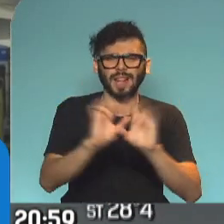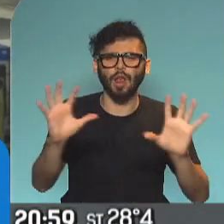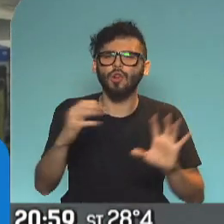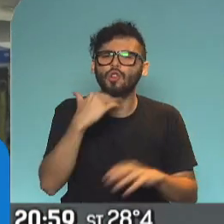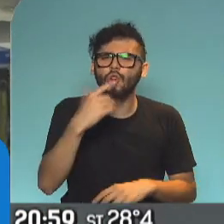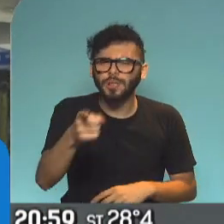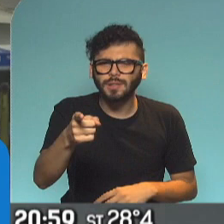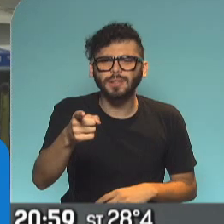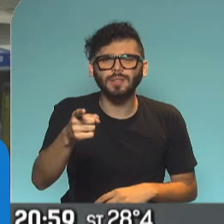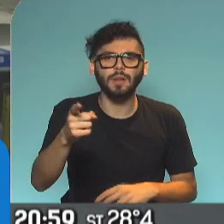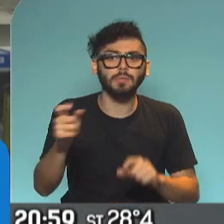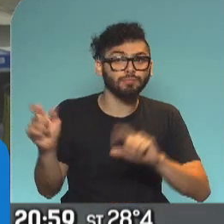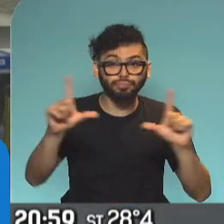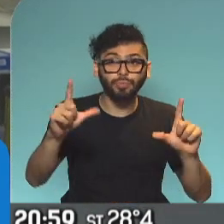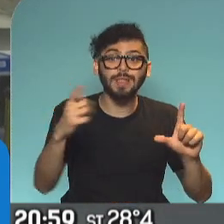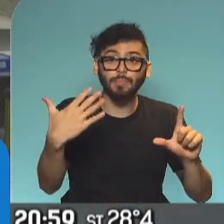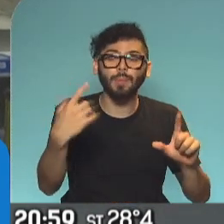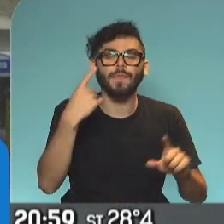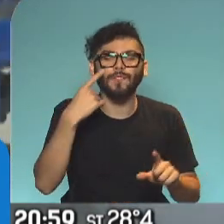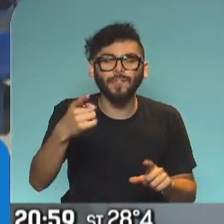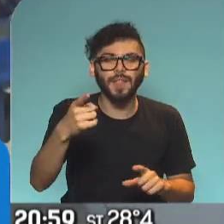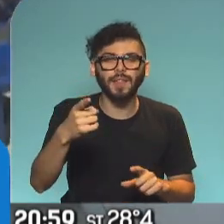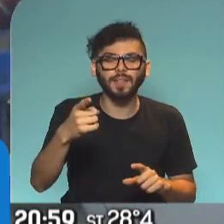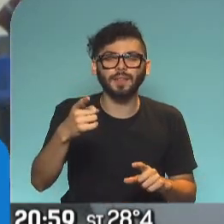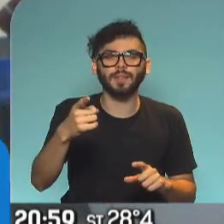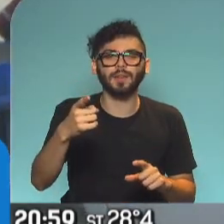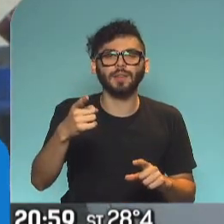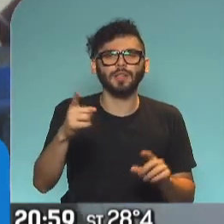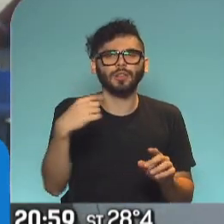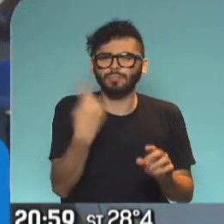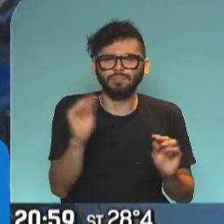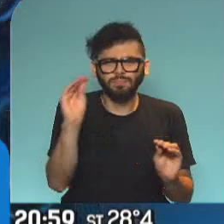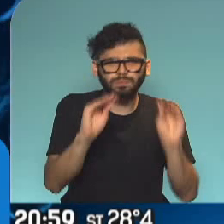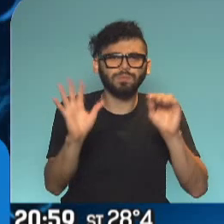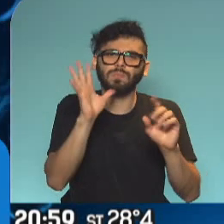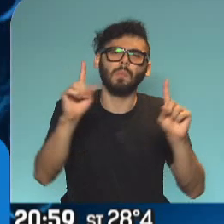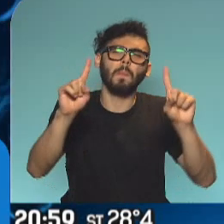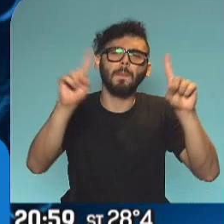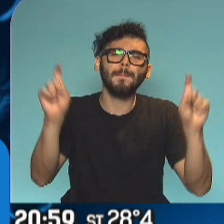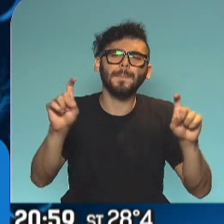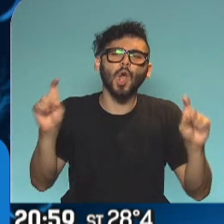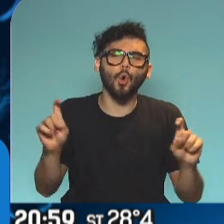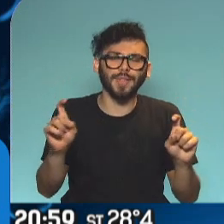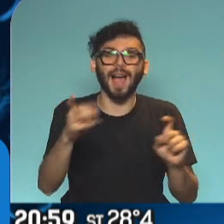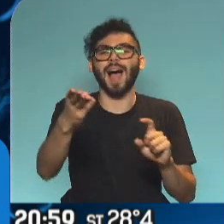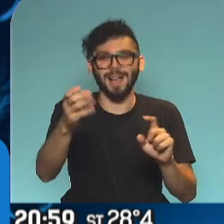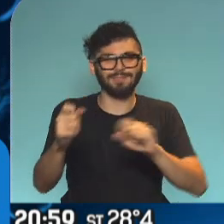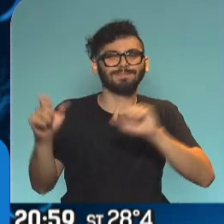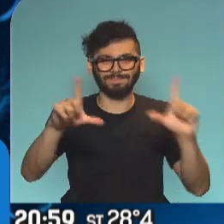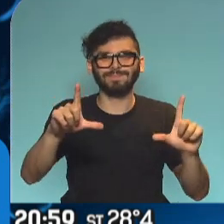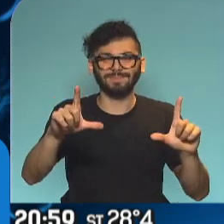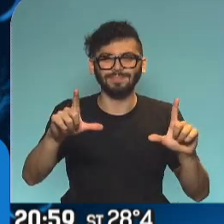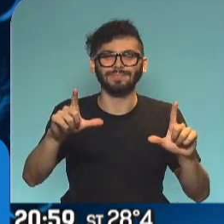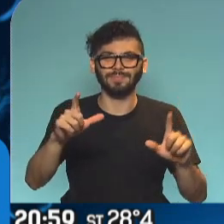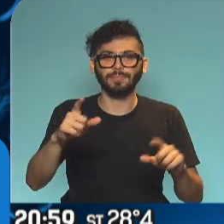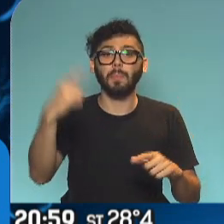tiene alguna ahí presente, pero fíjese que ahí hemos armado una serie de preguntas y respuestas. Ahí está, ahora lo estamos viendo.